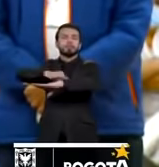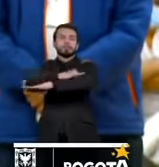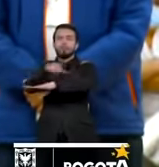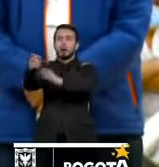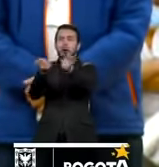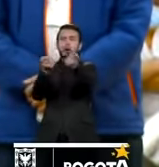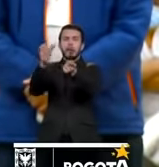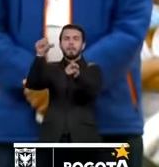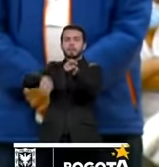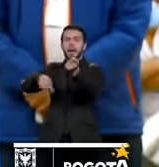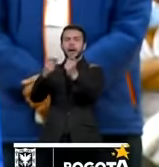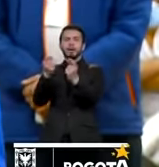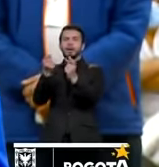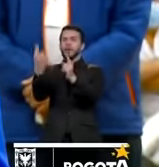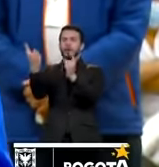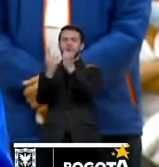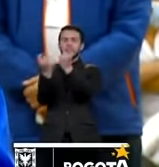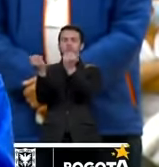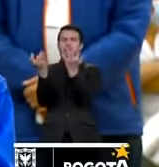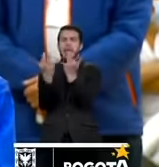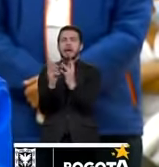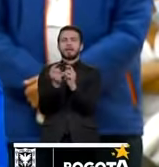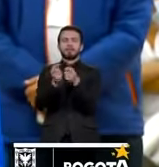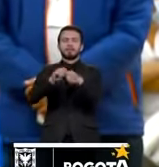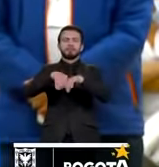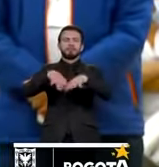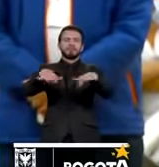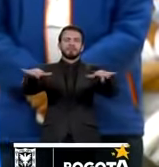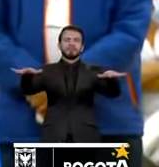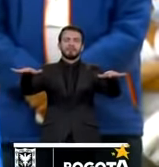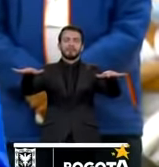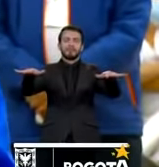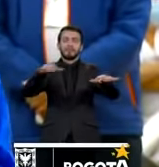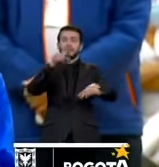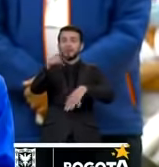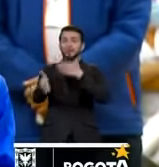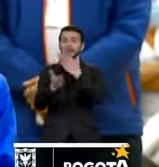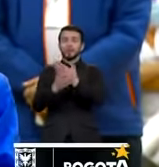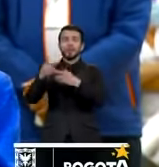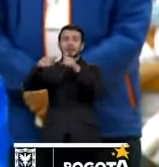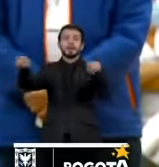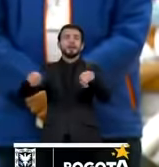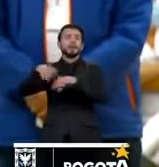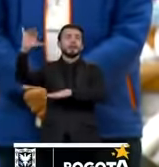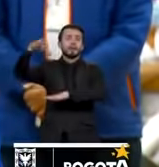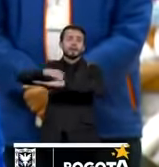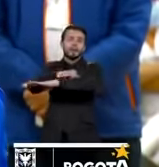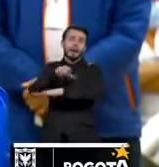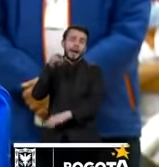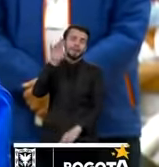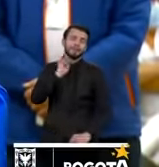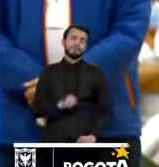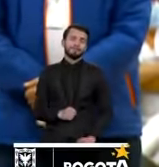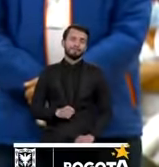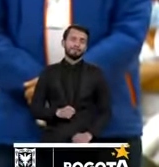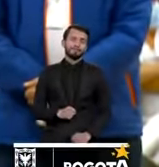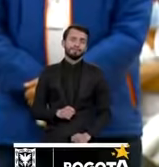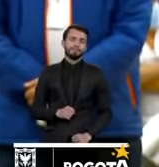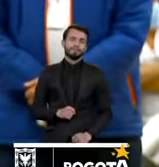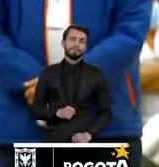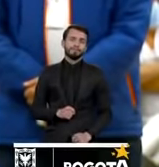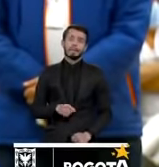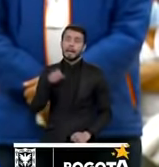momento. Tenemos la más alta tasa de contagio. ¿Por qué? ¿Por dónde entró esta enfermedad? Por el aeropuerto. Por el mal